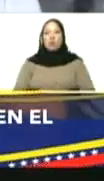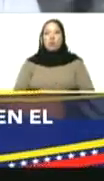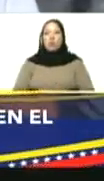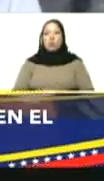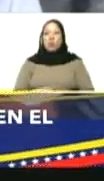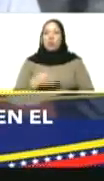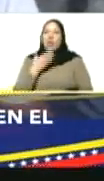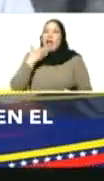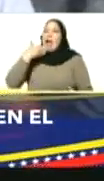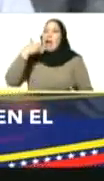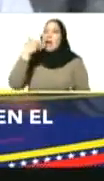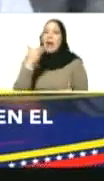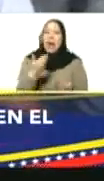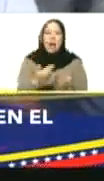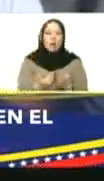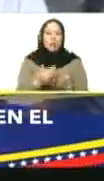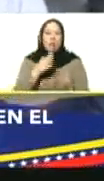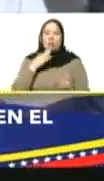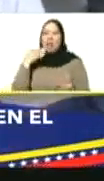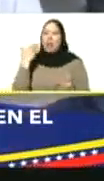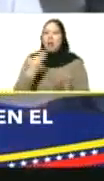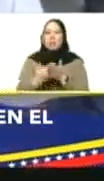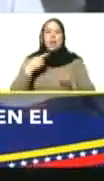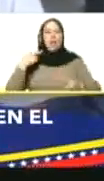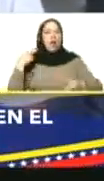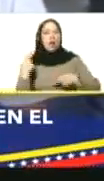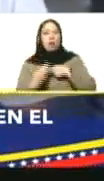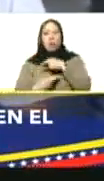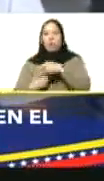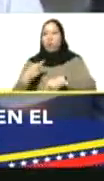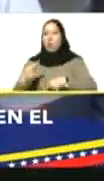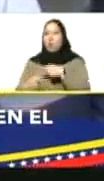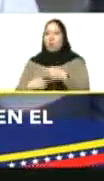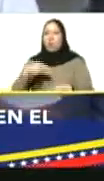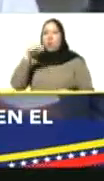verdad, agradecida, presidente, gracias a la revolución. Hoy